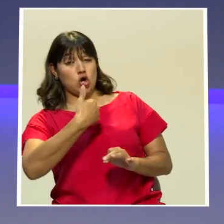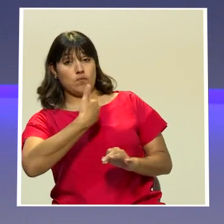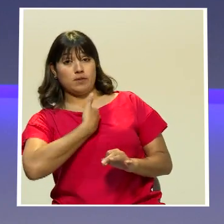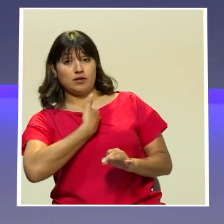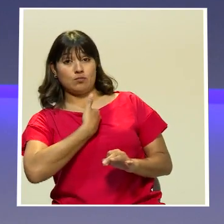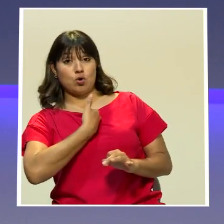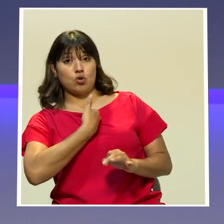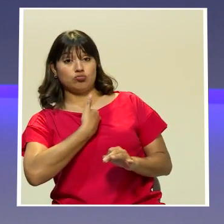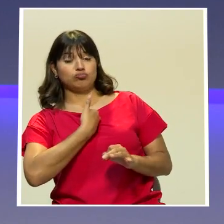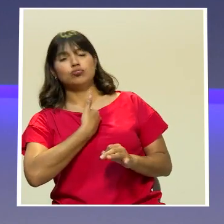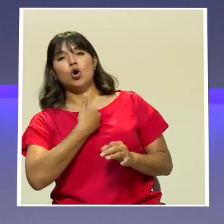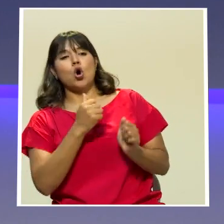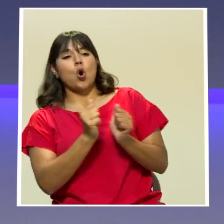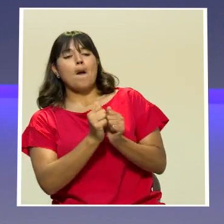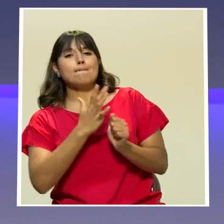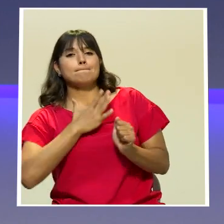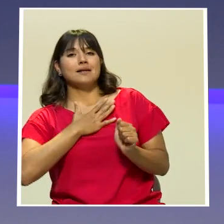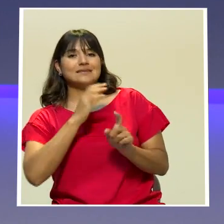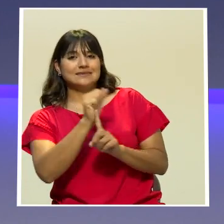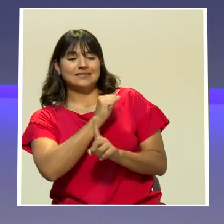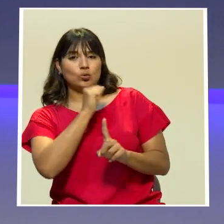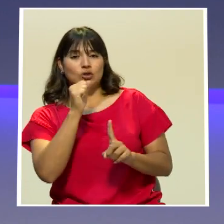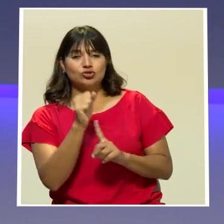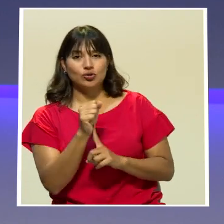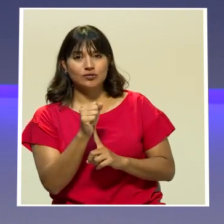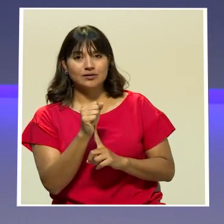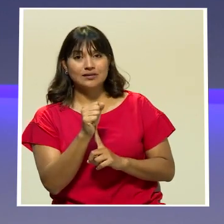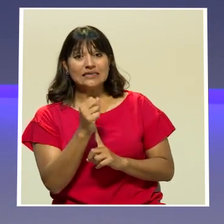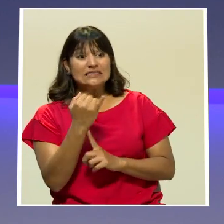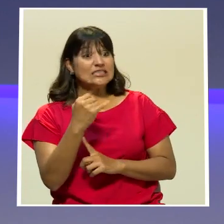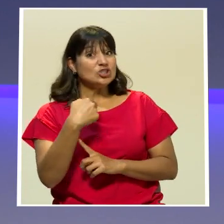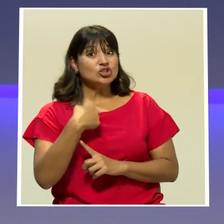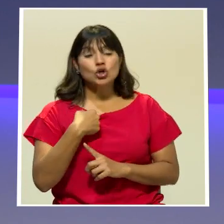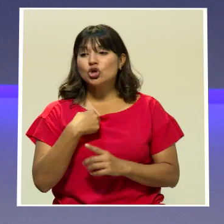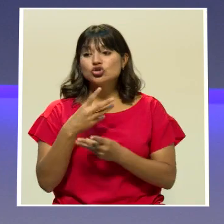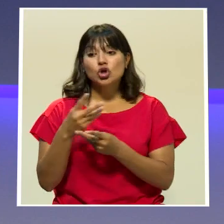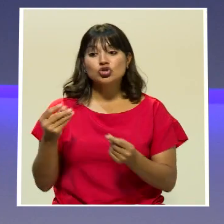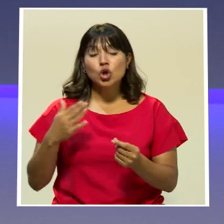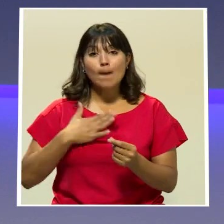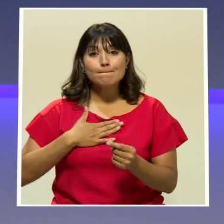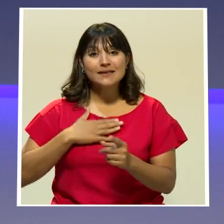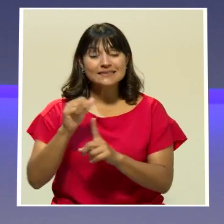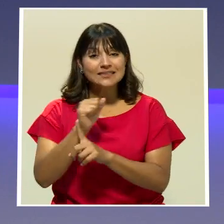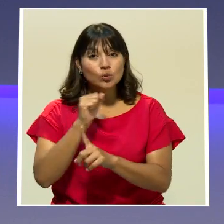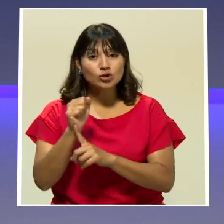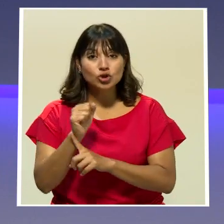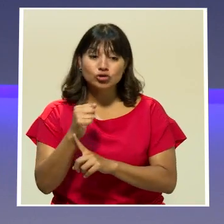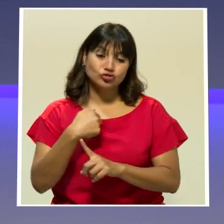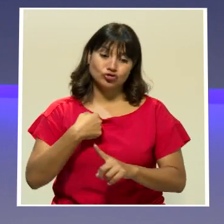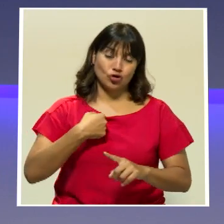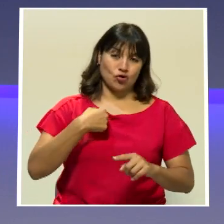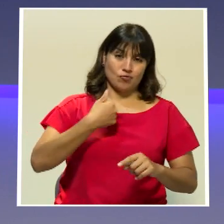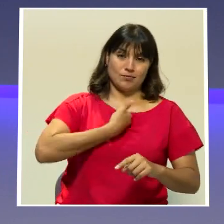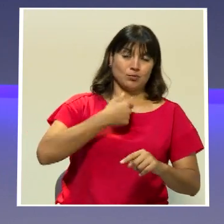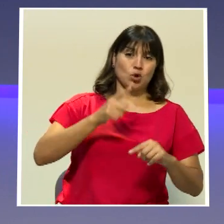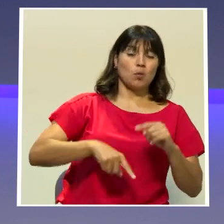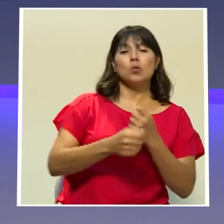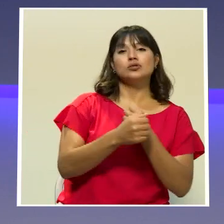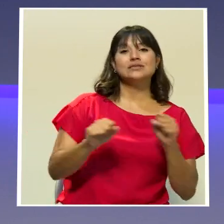circunstancias. Si no la salvo a ella, no me salvo yo. Si los liderazgos no nos